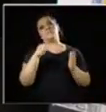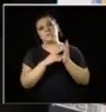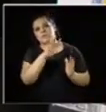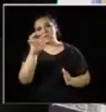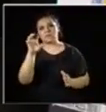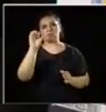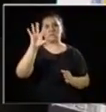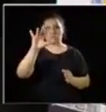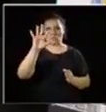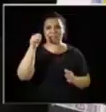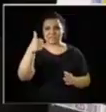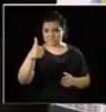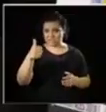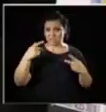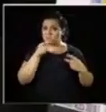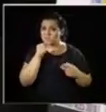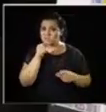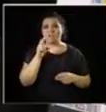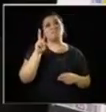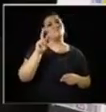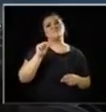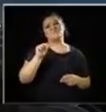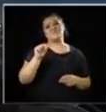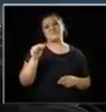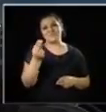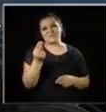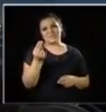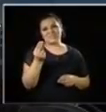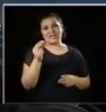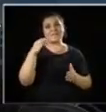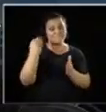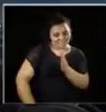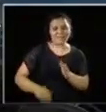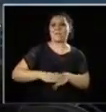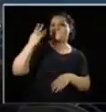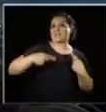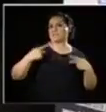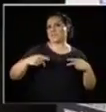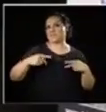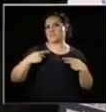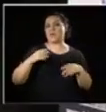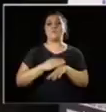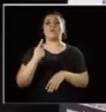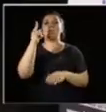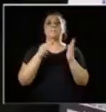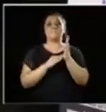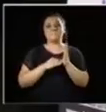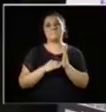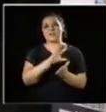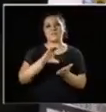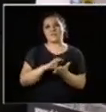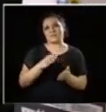son suficientes para los rondines preventivos y de disuasión que se requieren tener en las 1,063 colonias que conforman esta